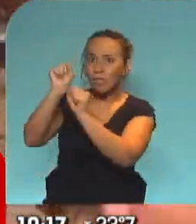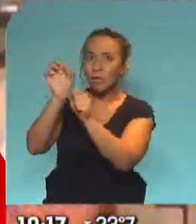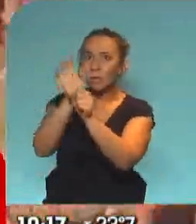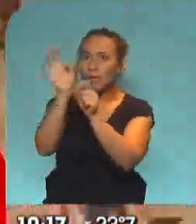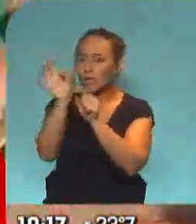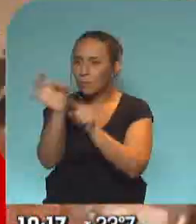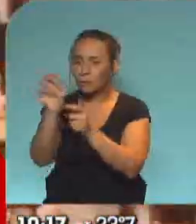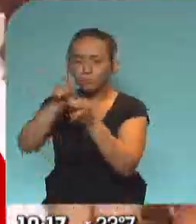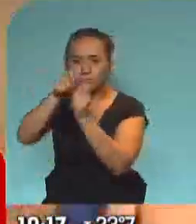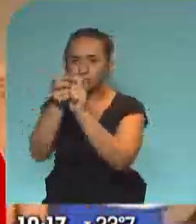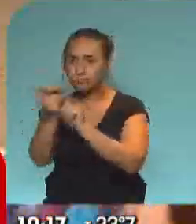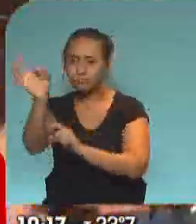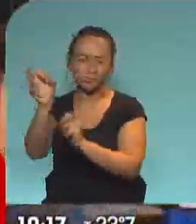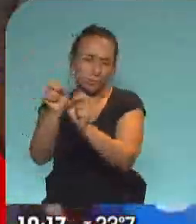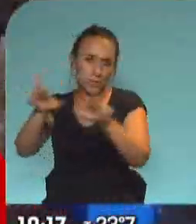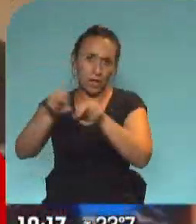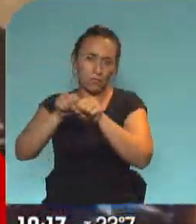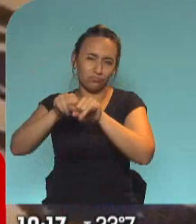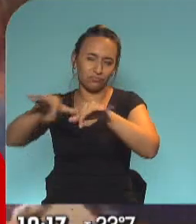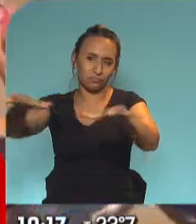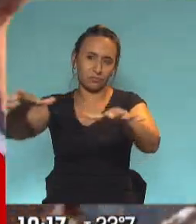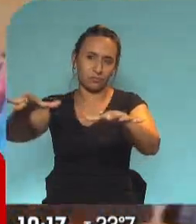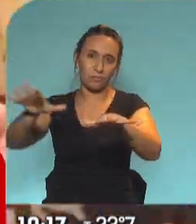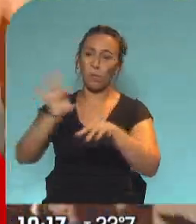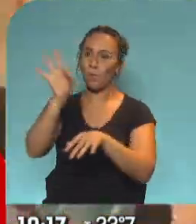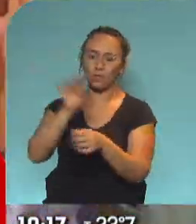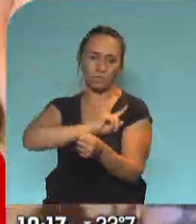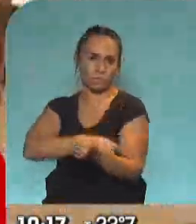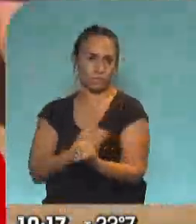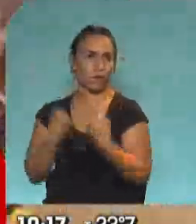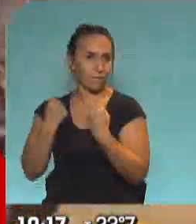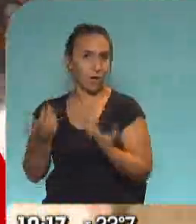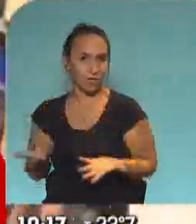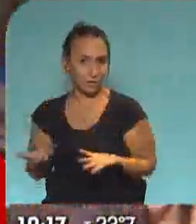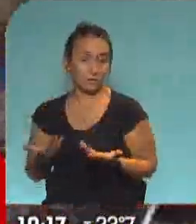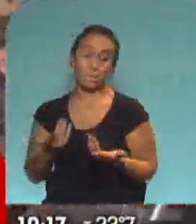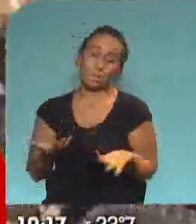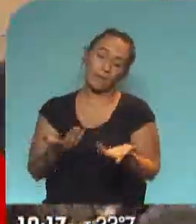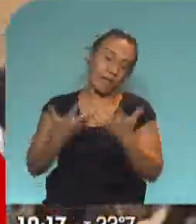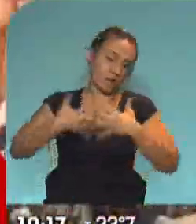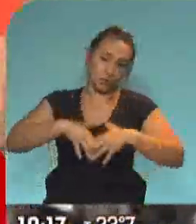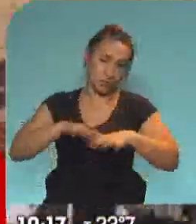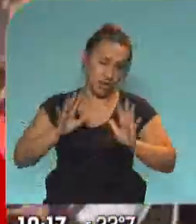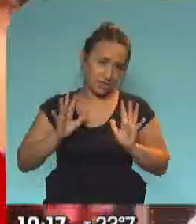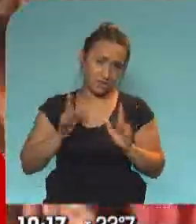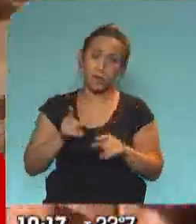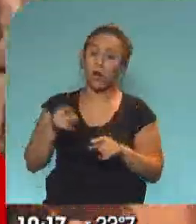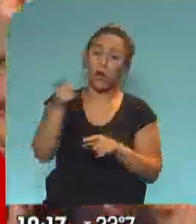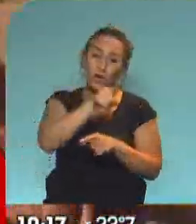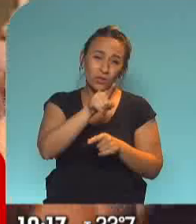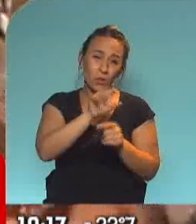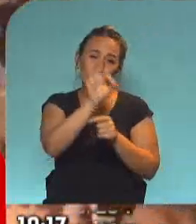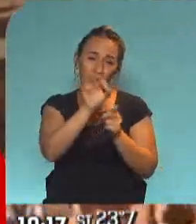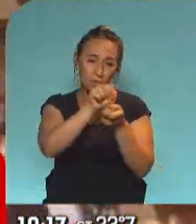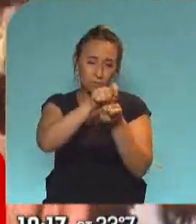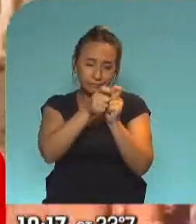virus, no de la humanidad. Entonces, es de esperar que las otras no sean perjudiciales. Si